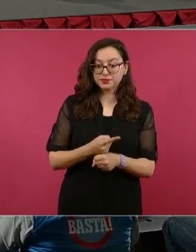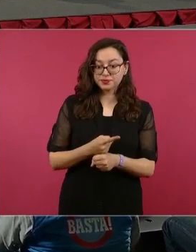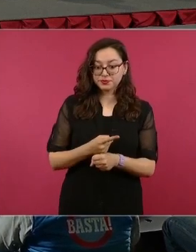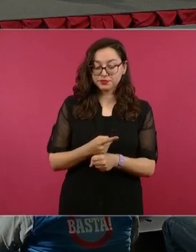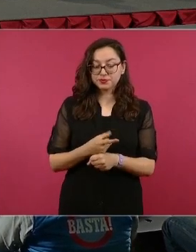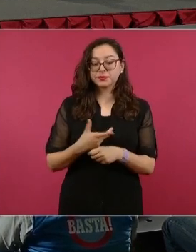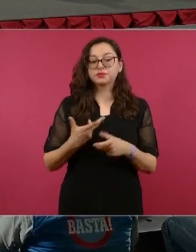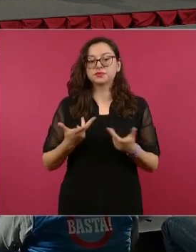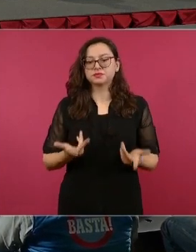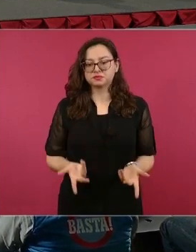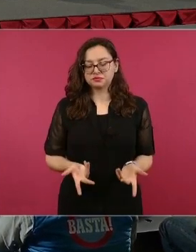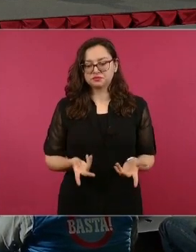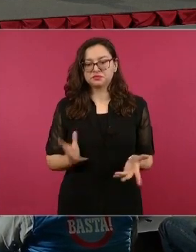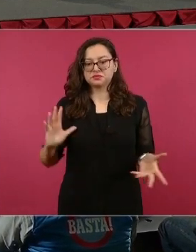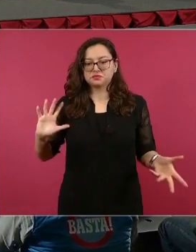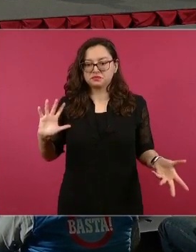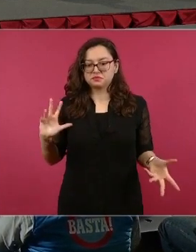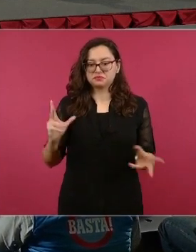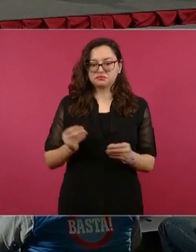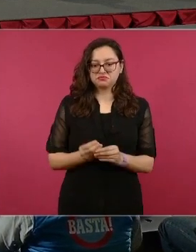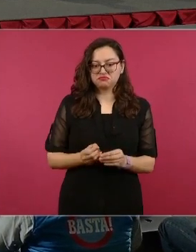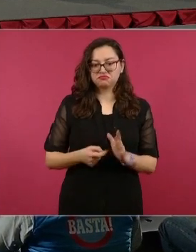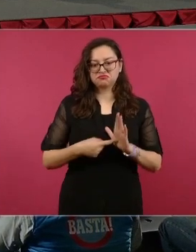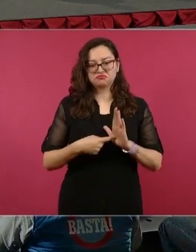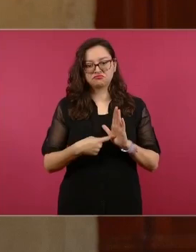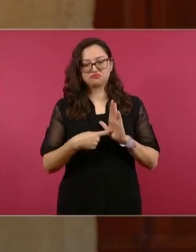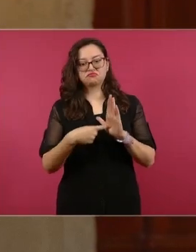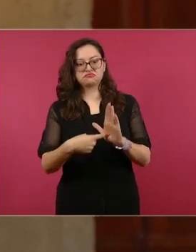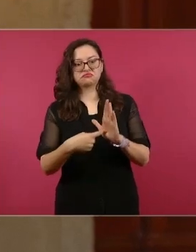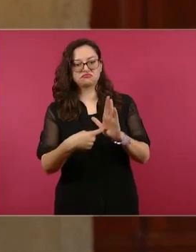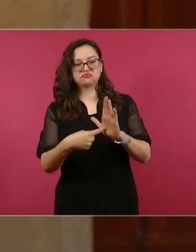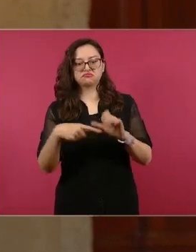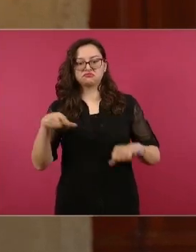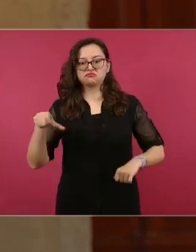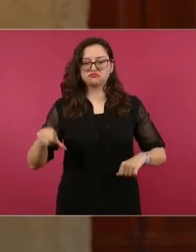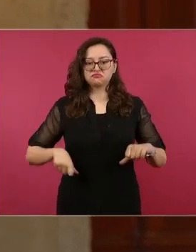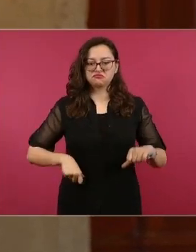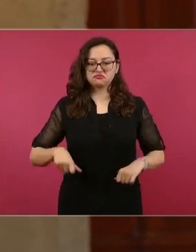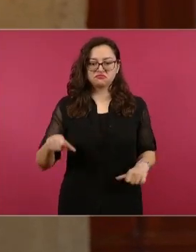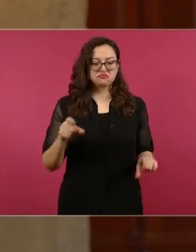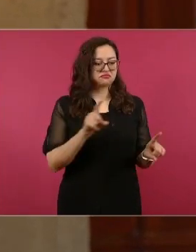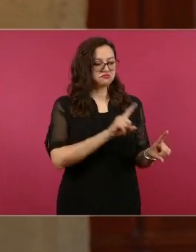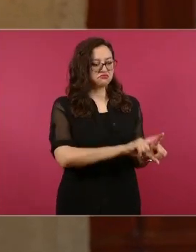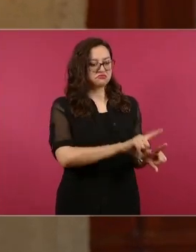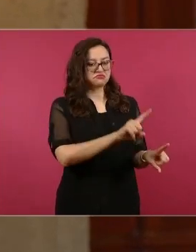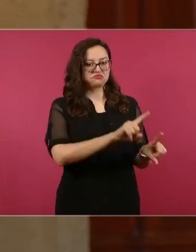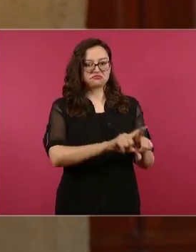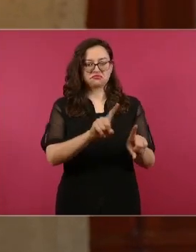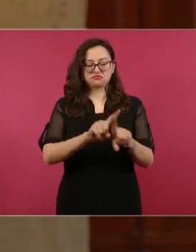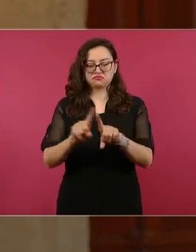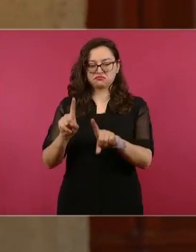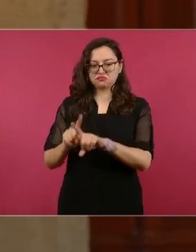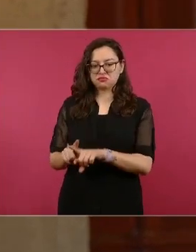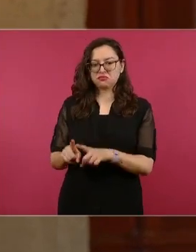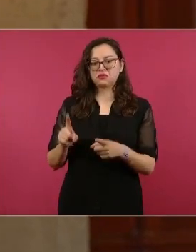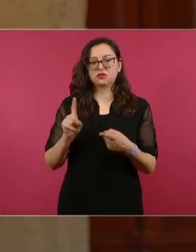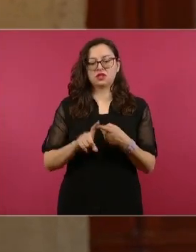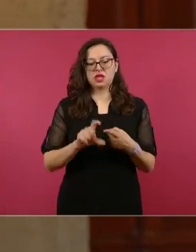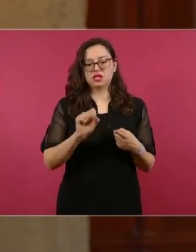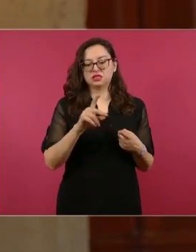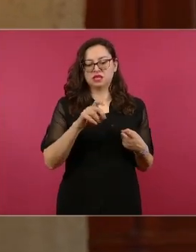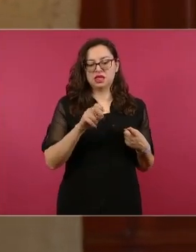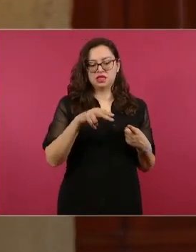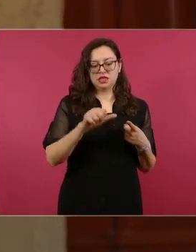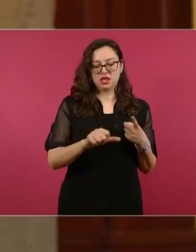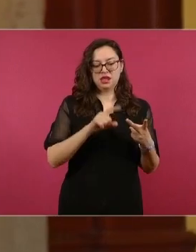los resultados que se tienen de todos los operativos que se hacen en conjunto con las Fuerzas Armadas y las